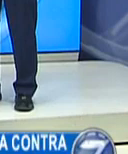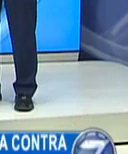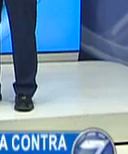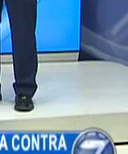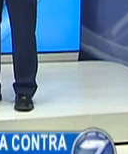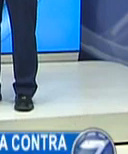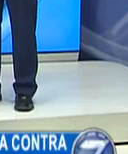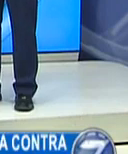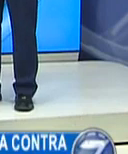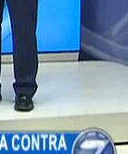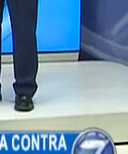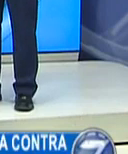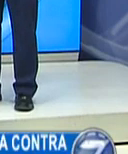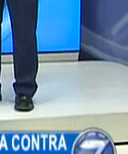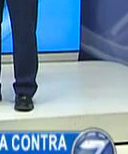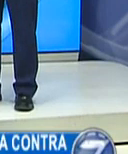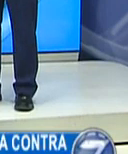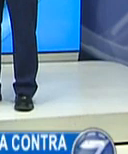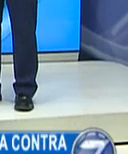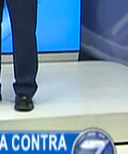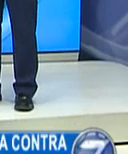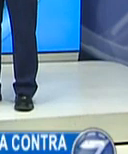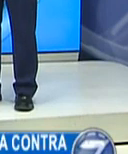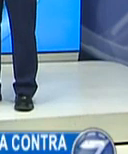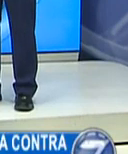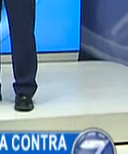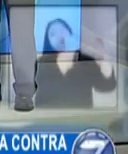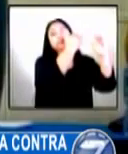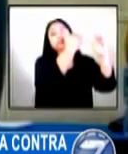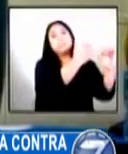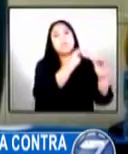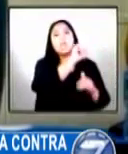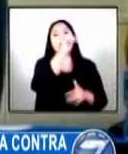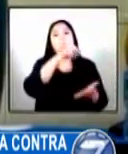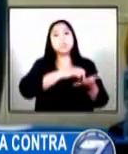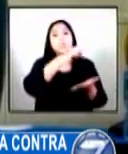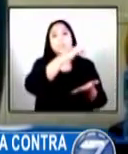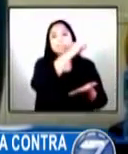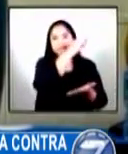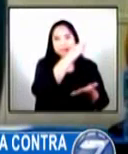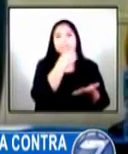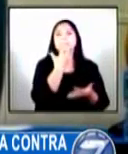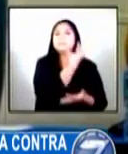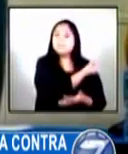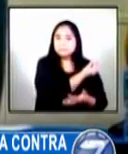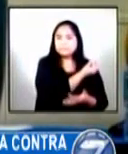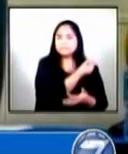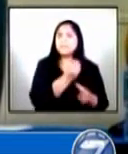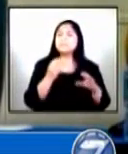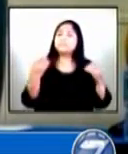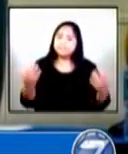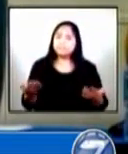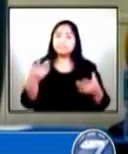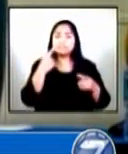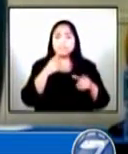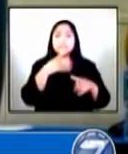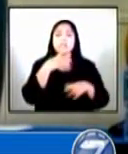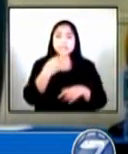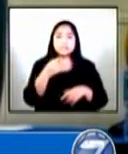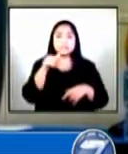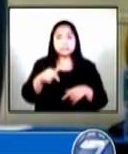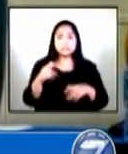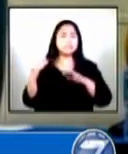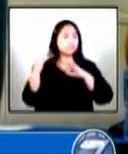y su postura contra la invasión de Rusia a Ucrania. Si bien la realidad migratoria actual es